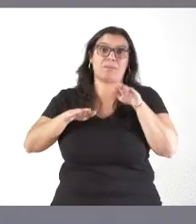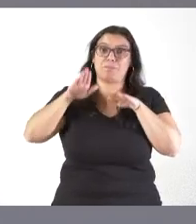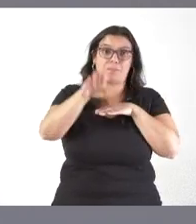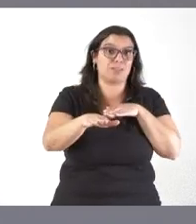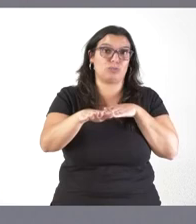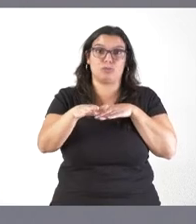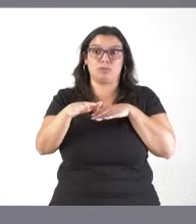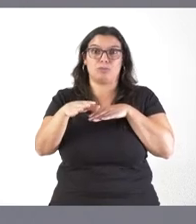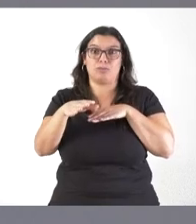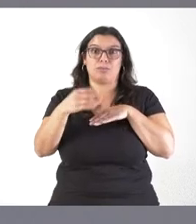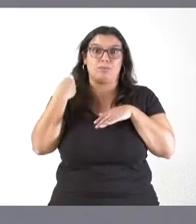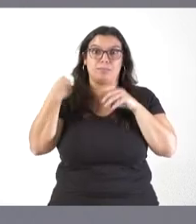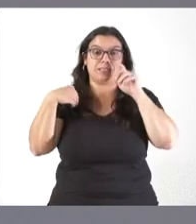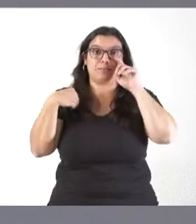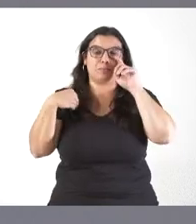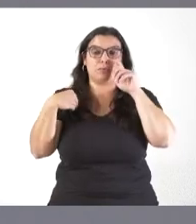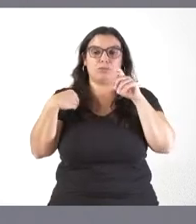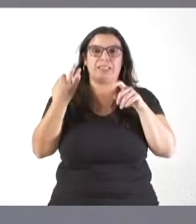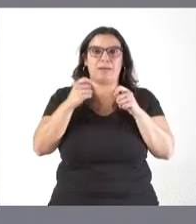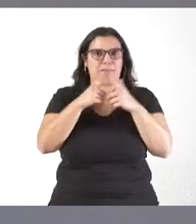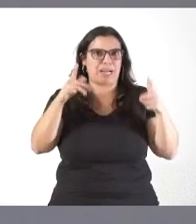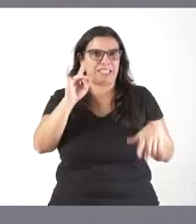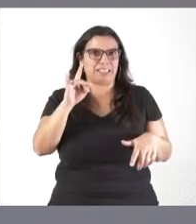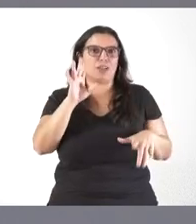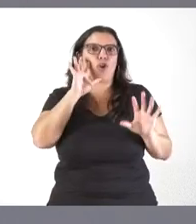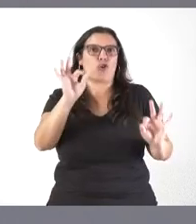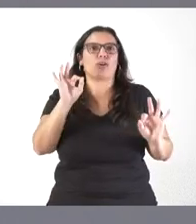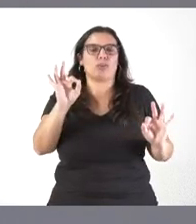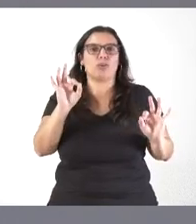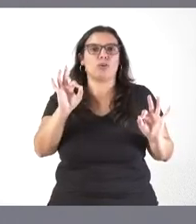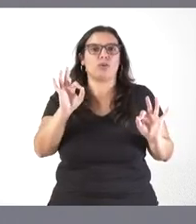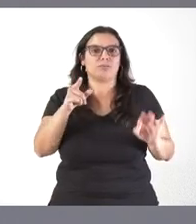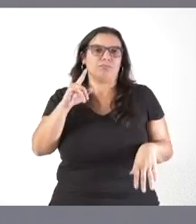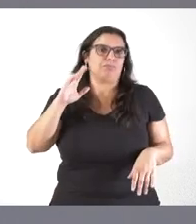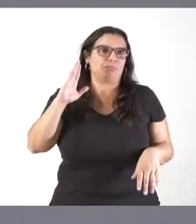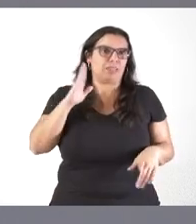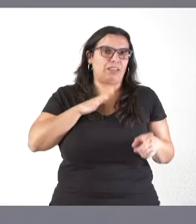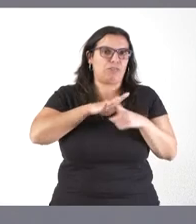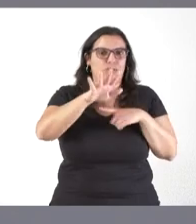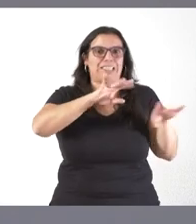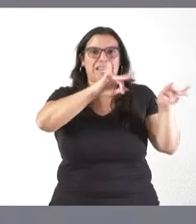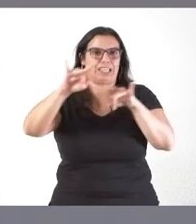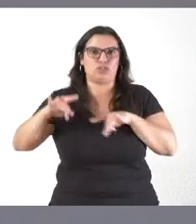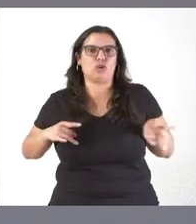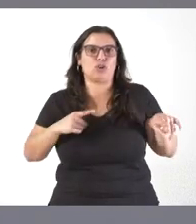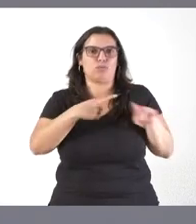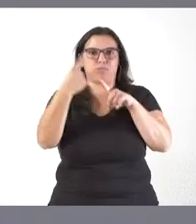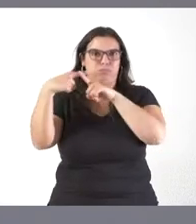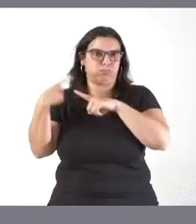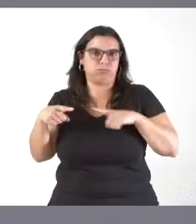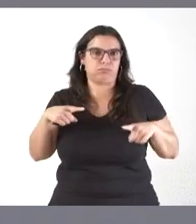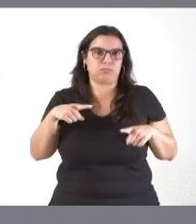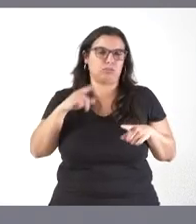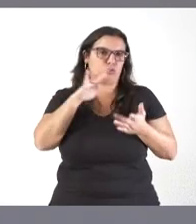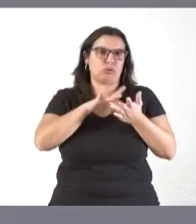el caso de estas zonas nutres hay que extenderlo a otras zonas y evidentemente esto afecta a varios territorios de nuestra comunidad Autónoma que sufren